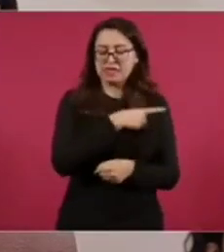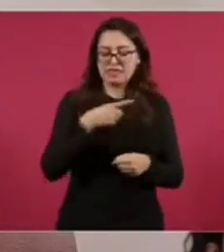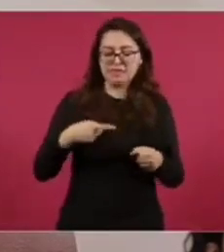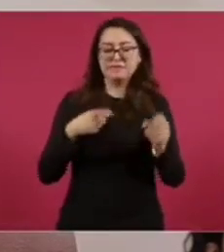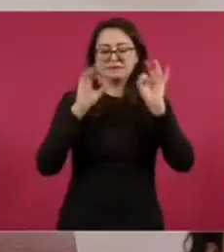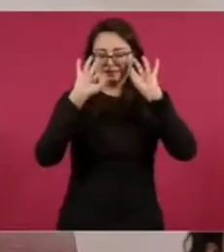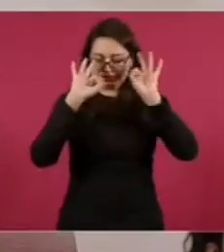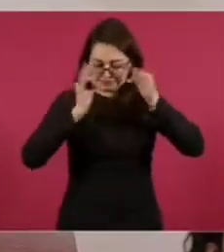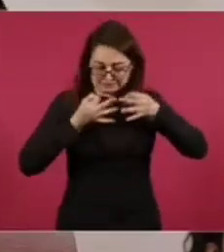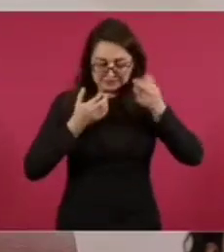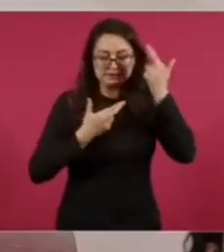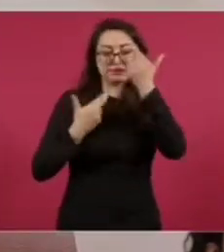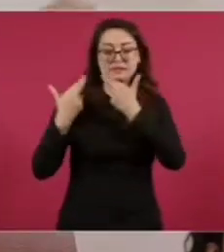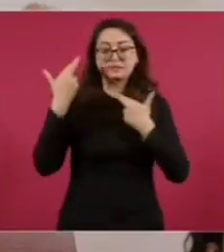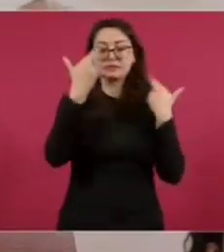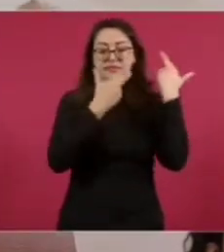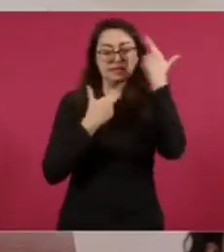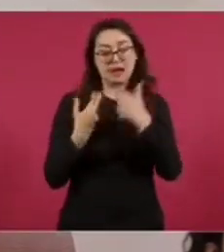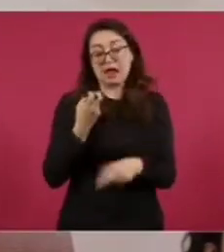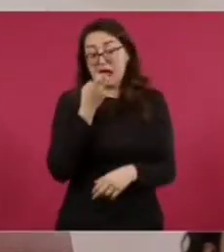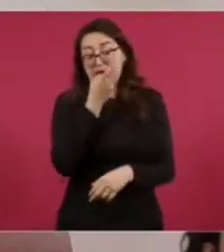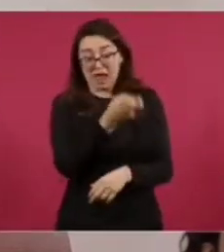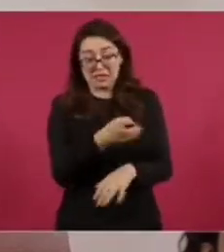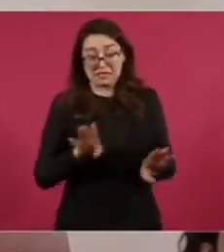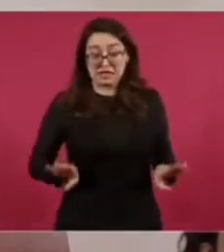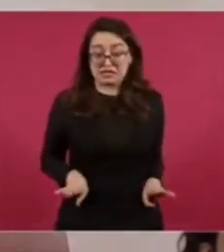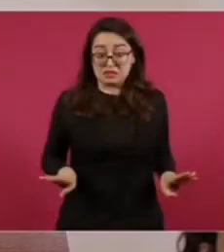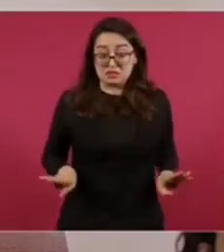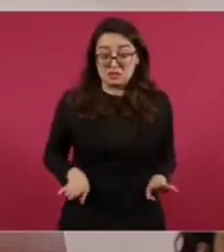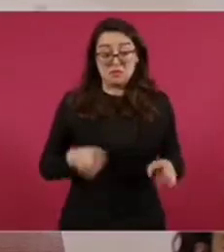hacer una revisión de ese periodismo